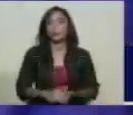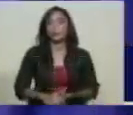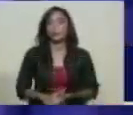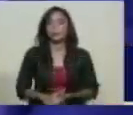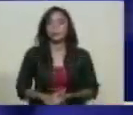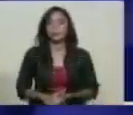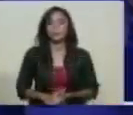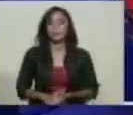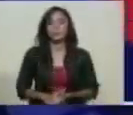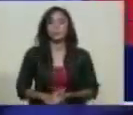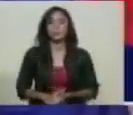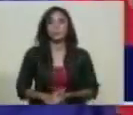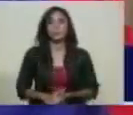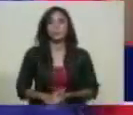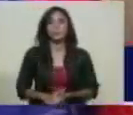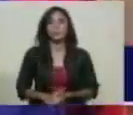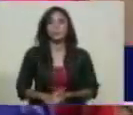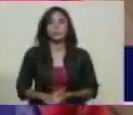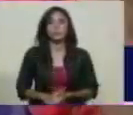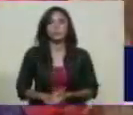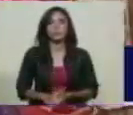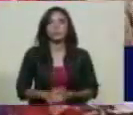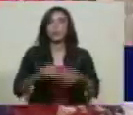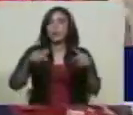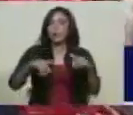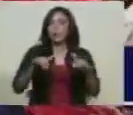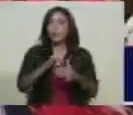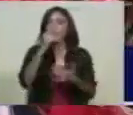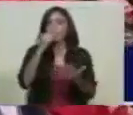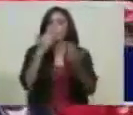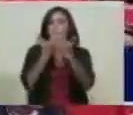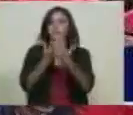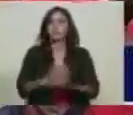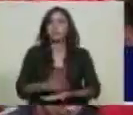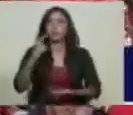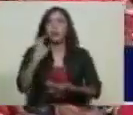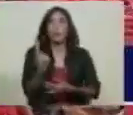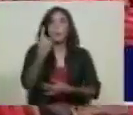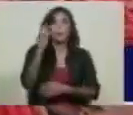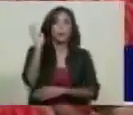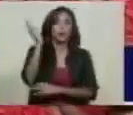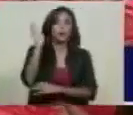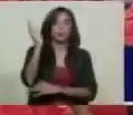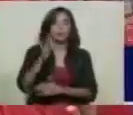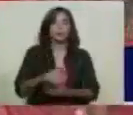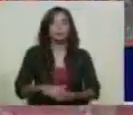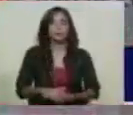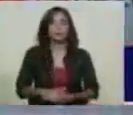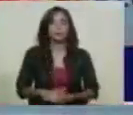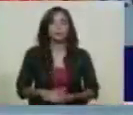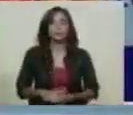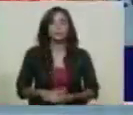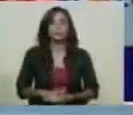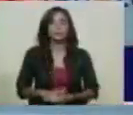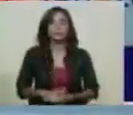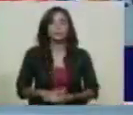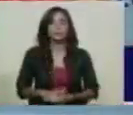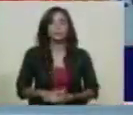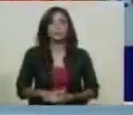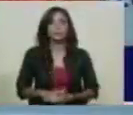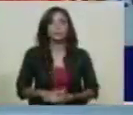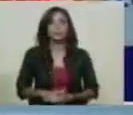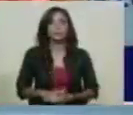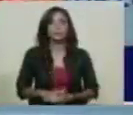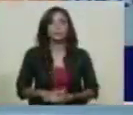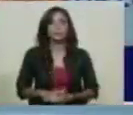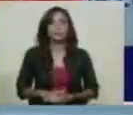de la tarea encomendada en la primera plenaria, que nos dio de manera inicial